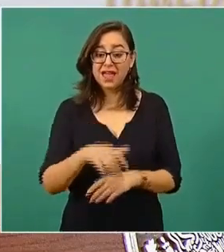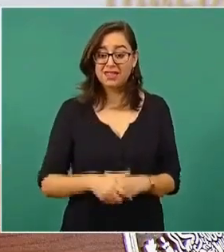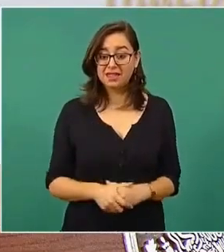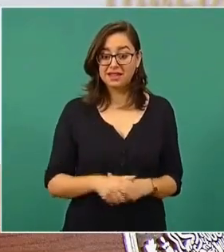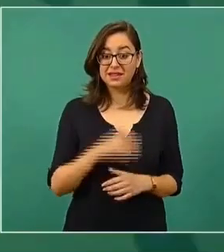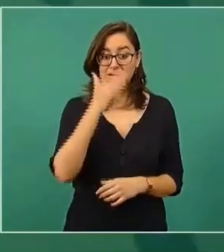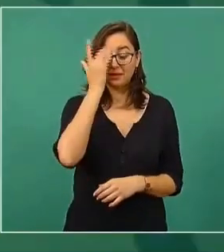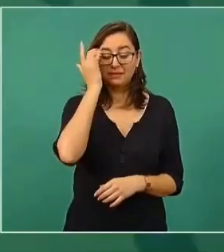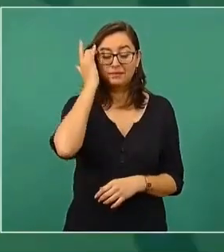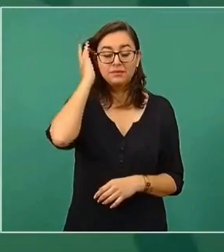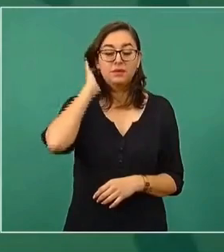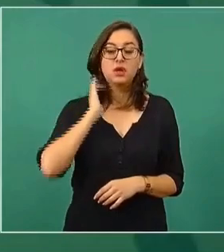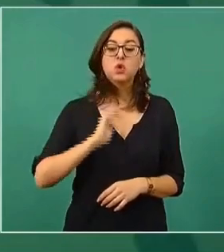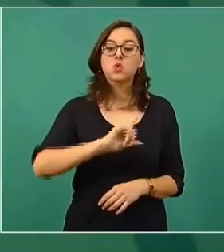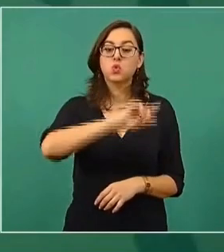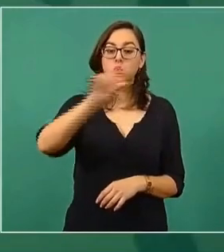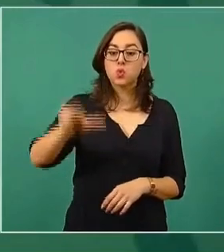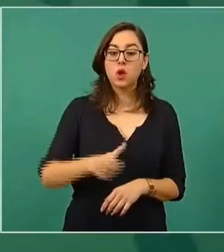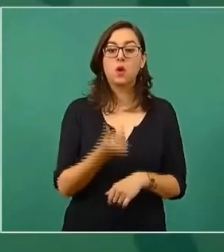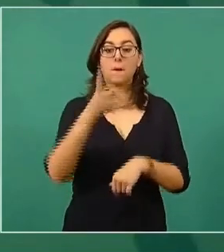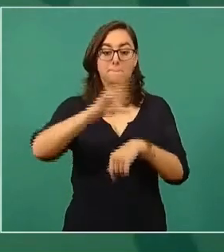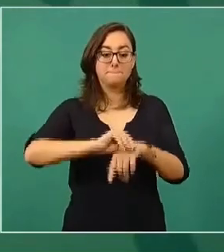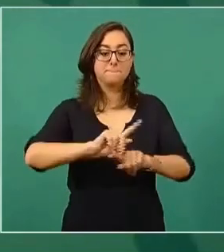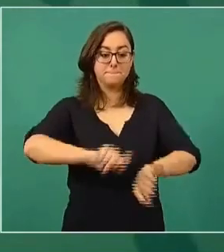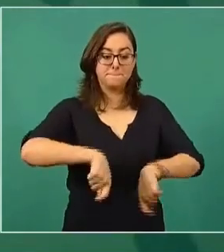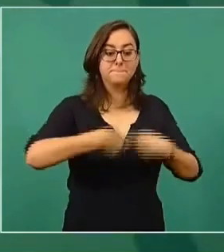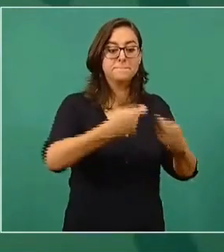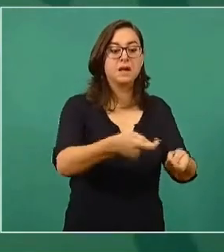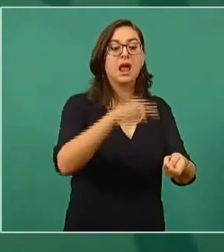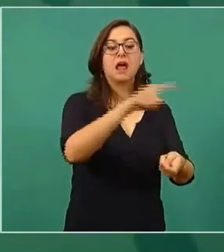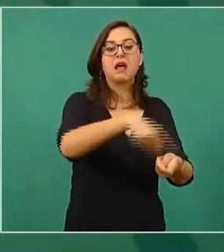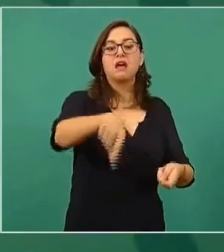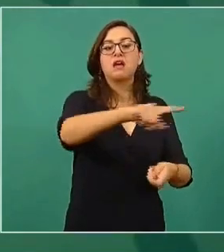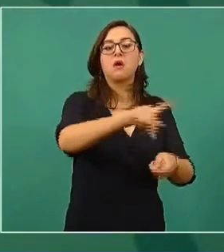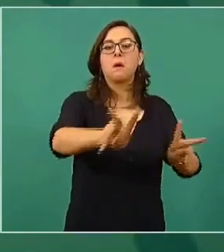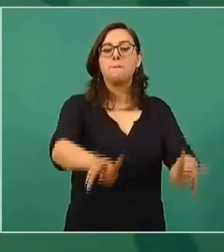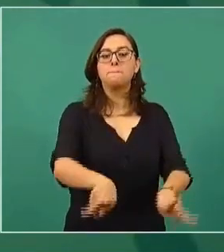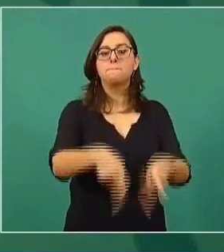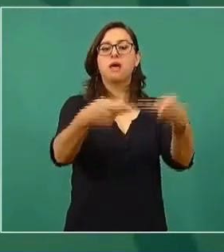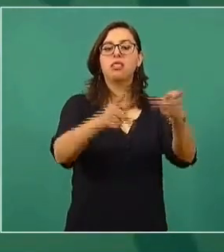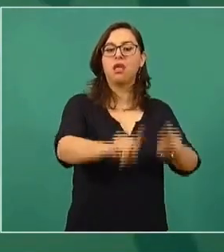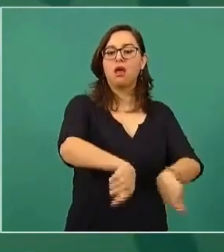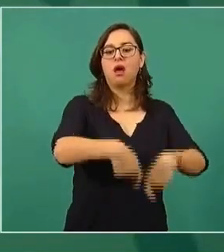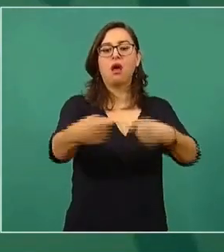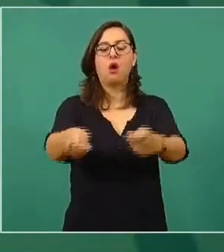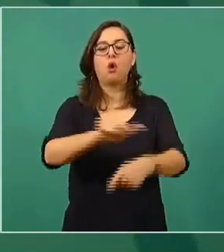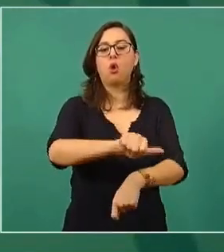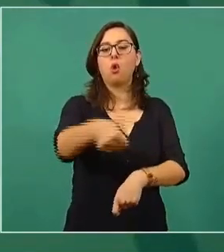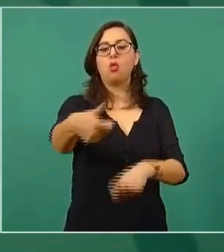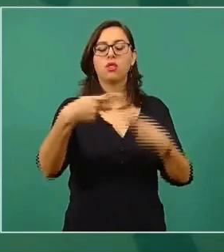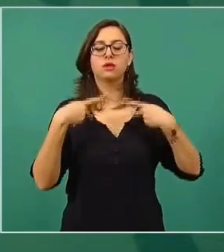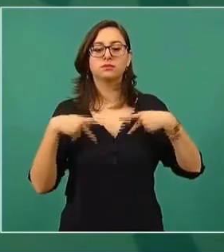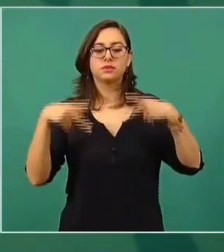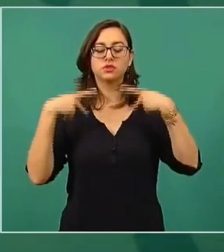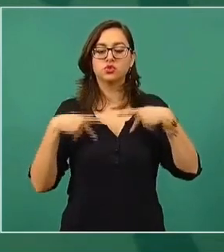vendieron las concesiones, vendieron las acciones de las concesiones